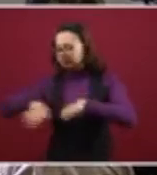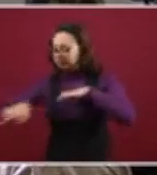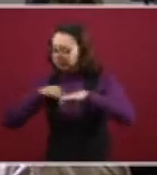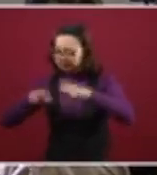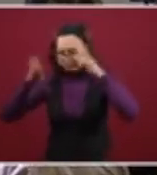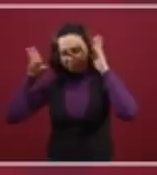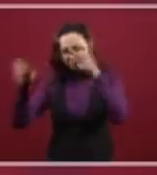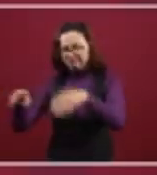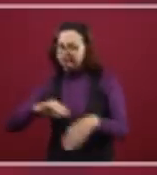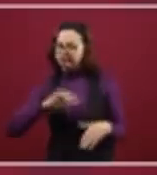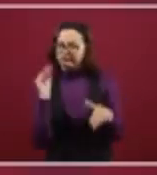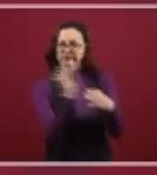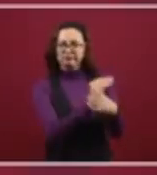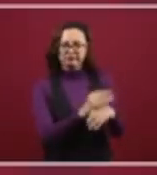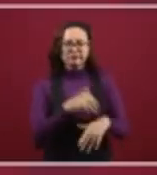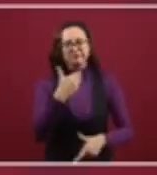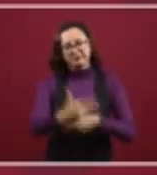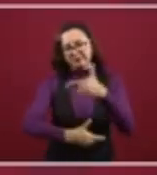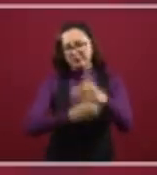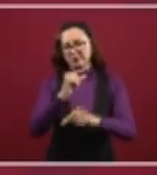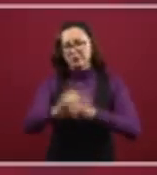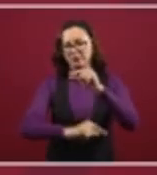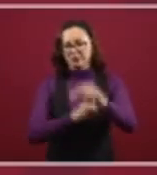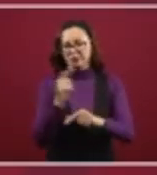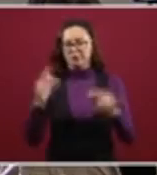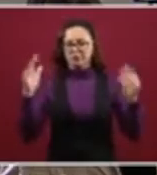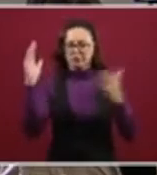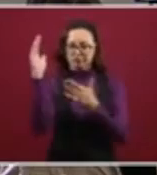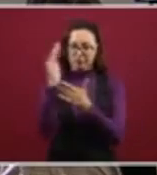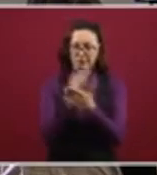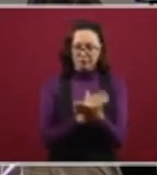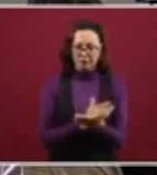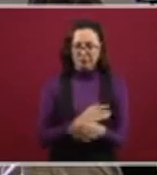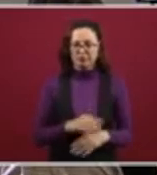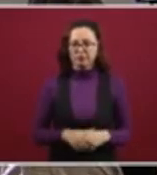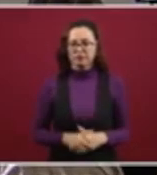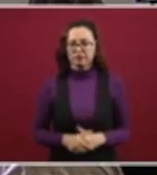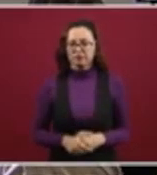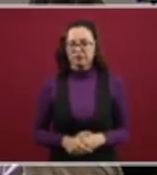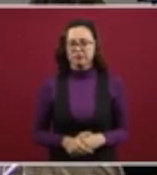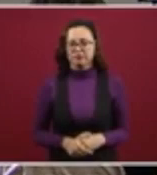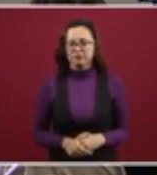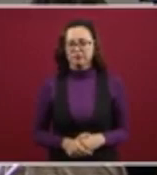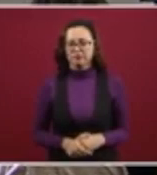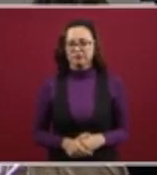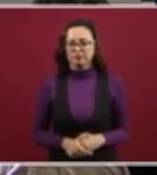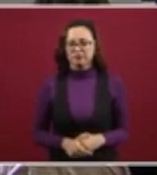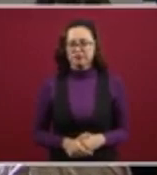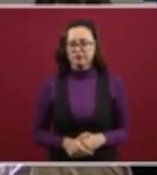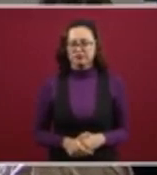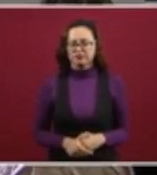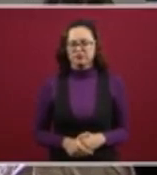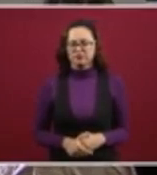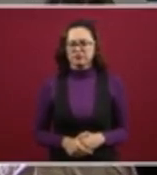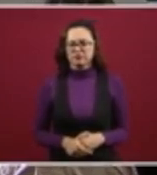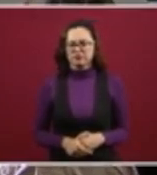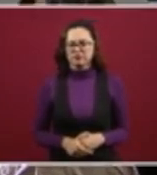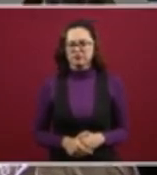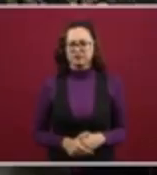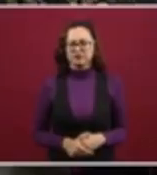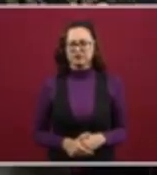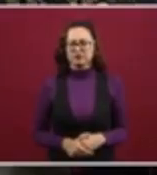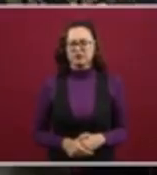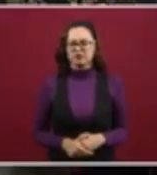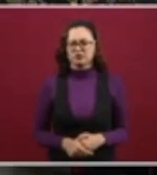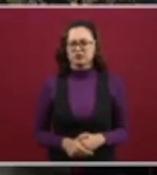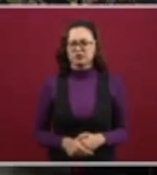irán gradualmente disminuyéndose. ¿Pero están conscientes por ello o este grupo, con